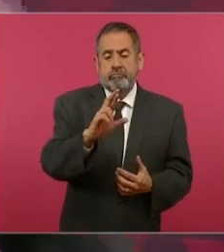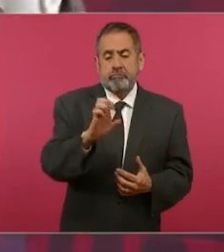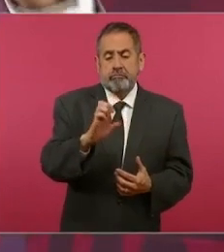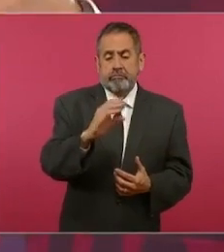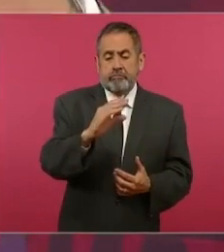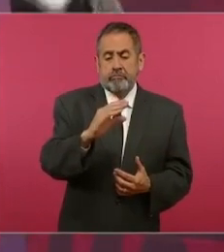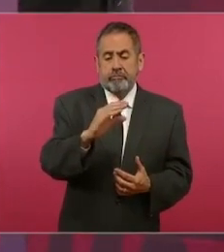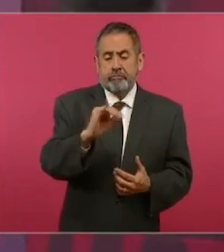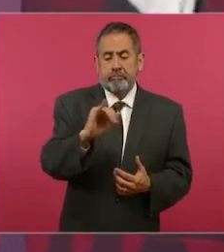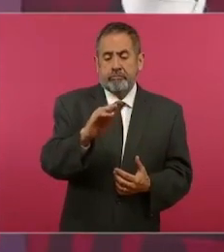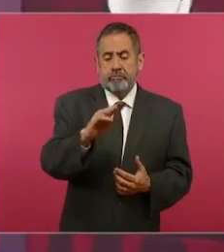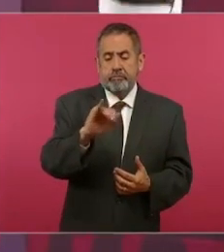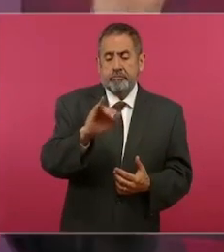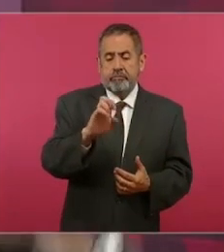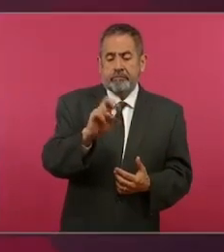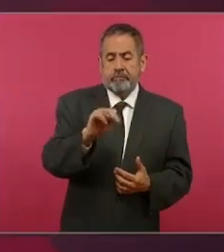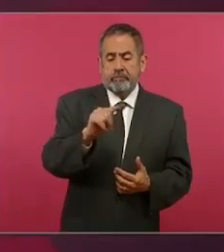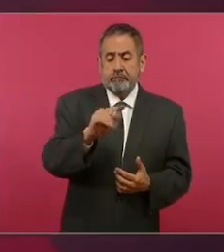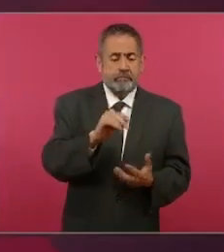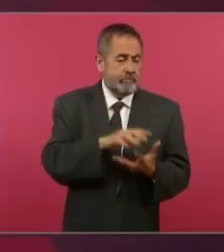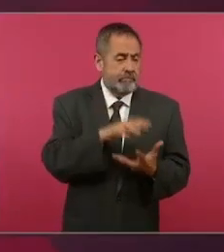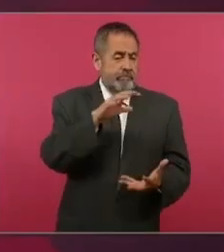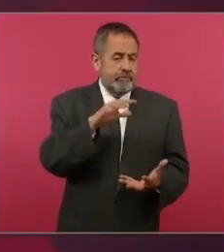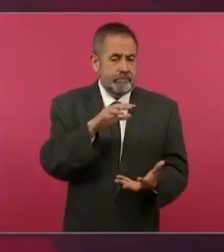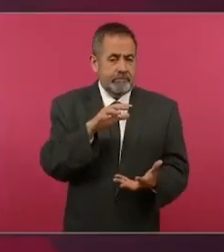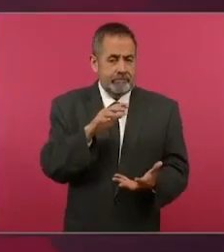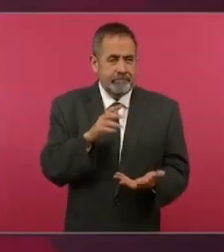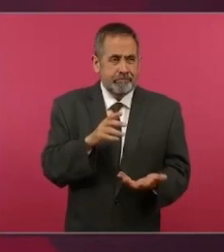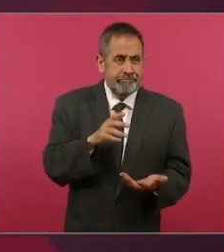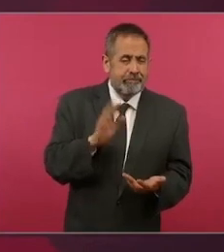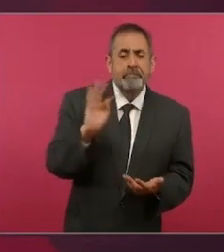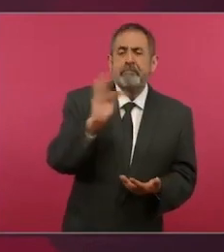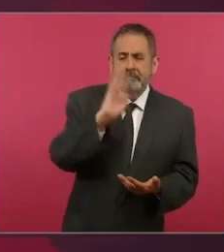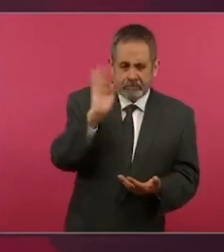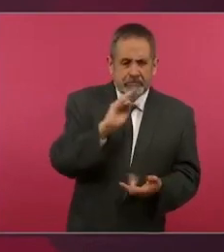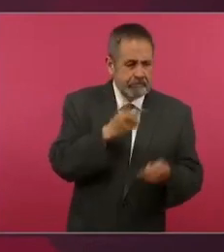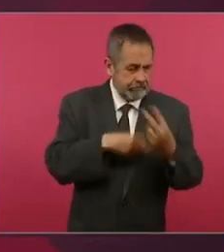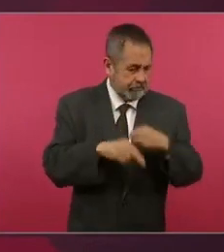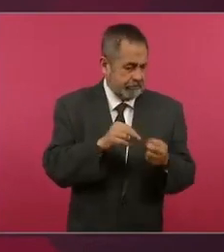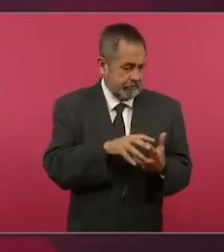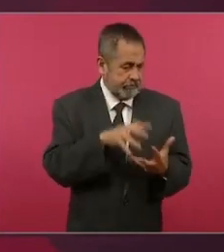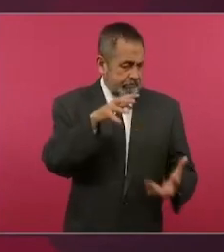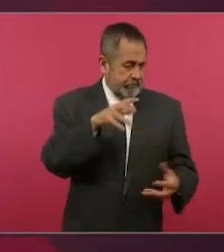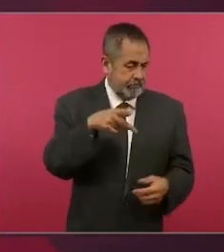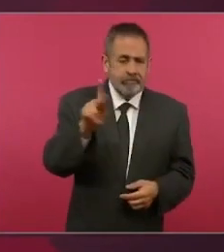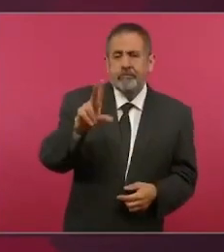Y crecimiento puede significar progreso, pero no justicia.